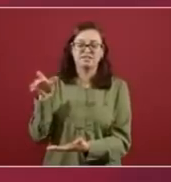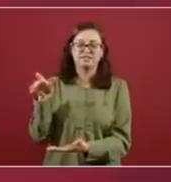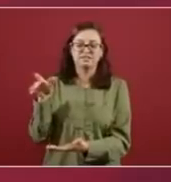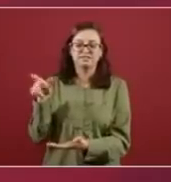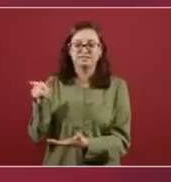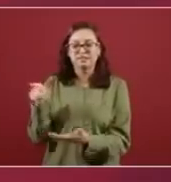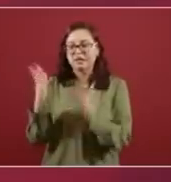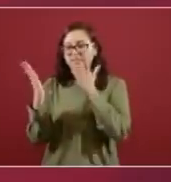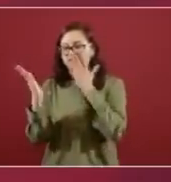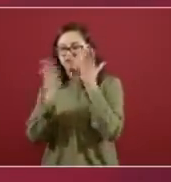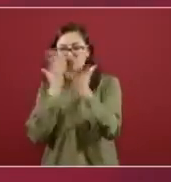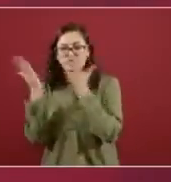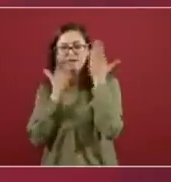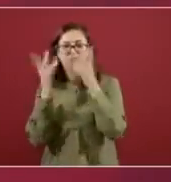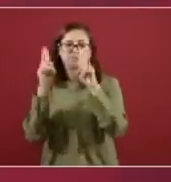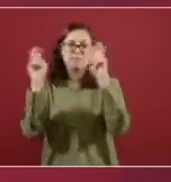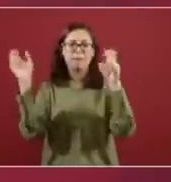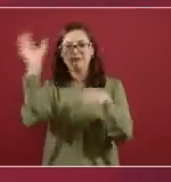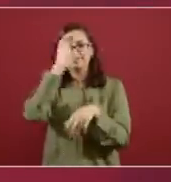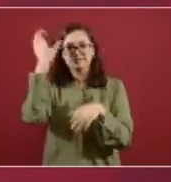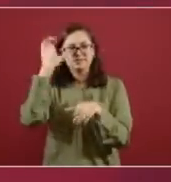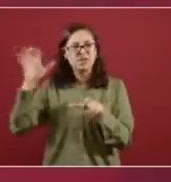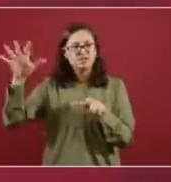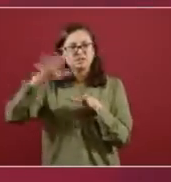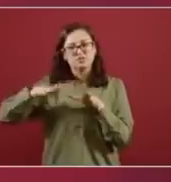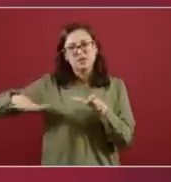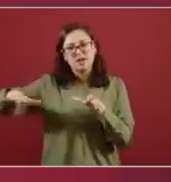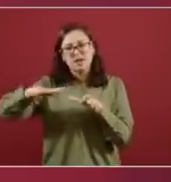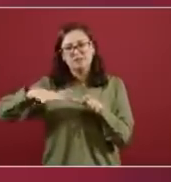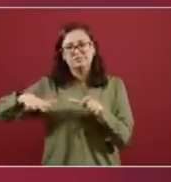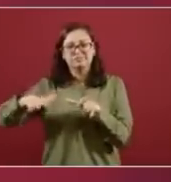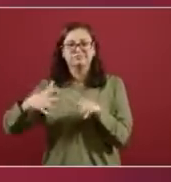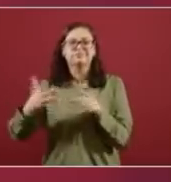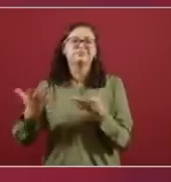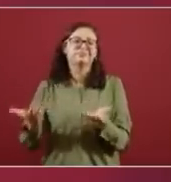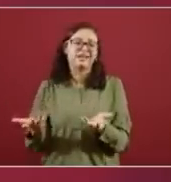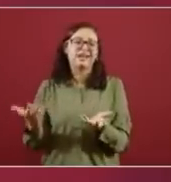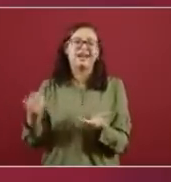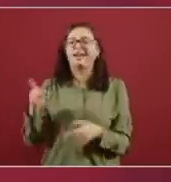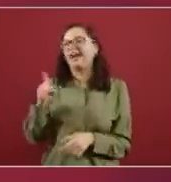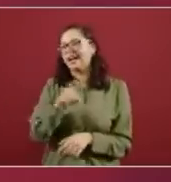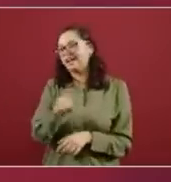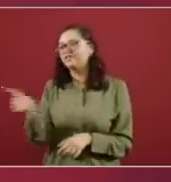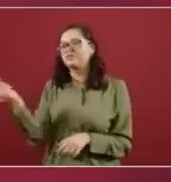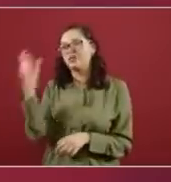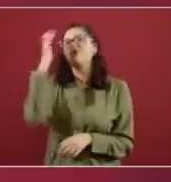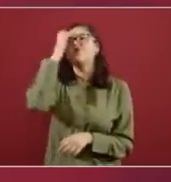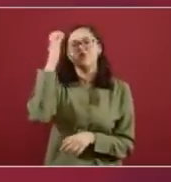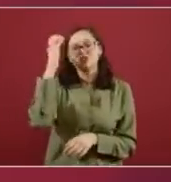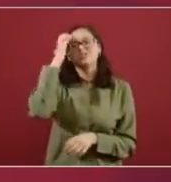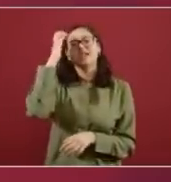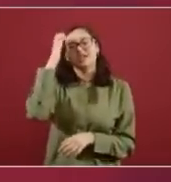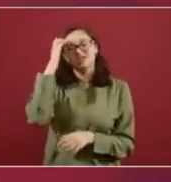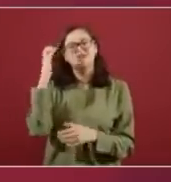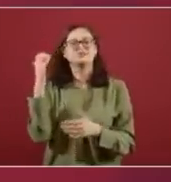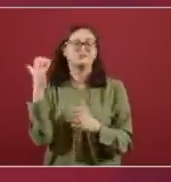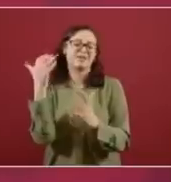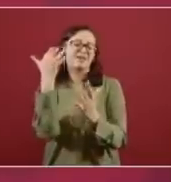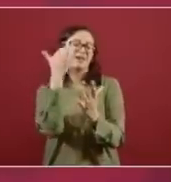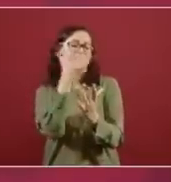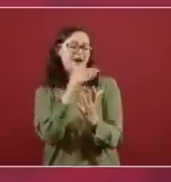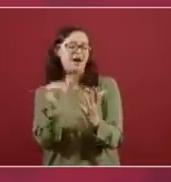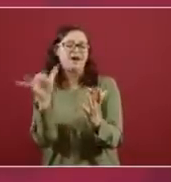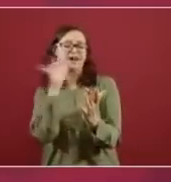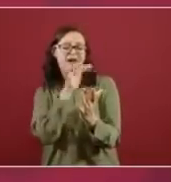en ciencias sociales pues leyeron no solo